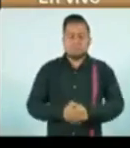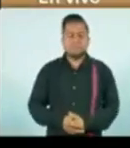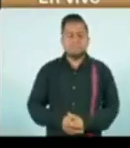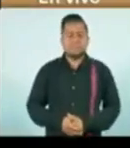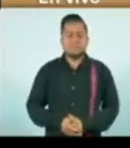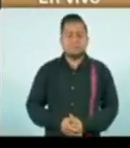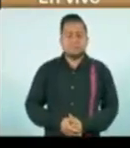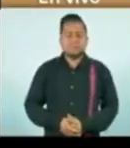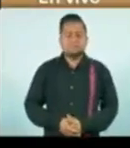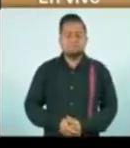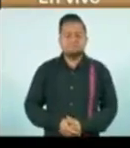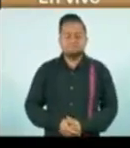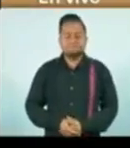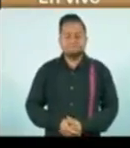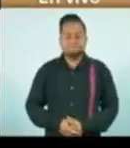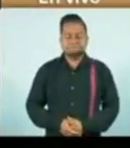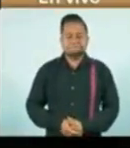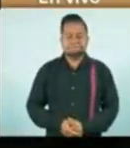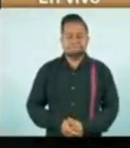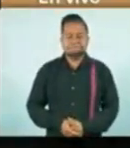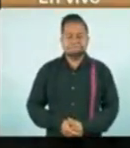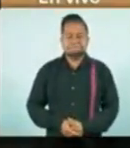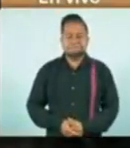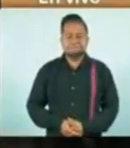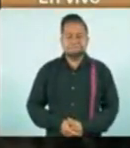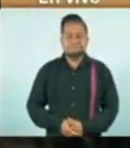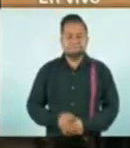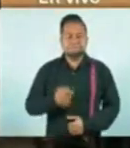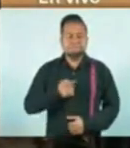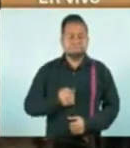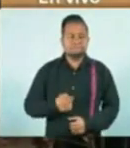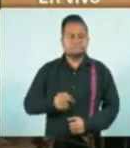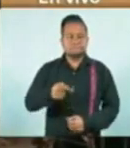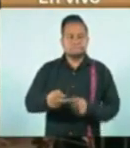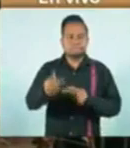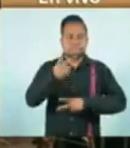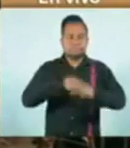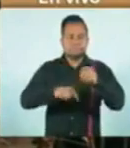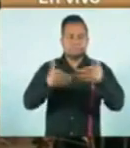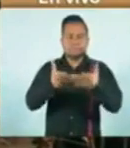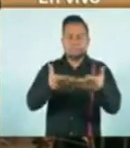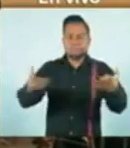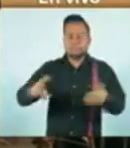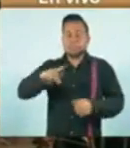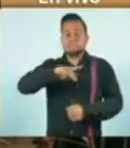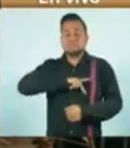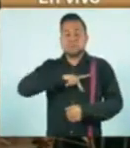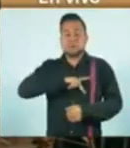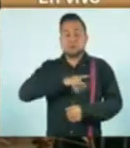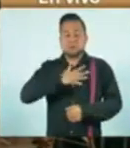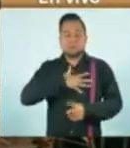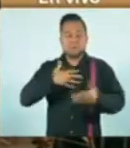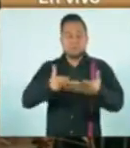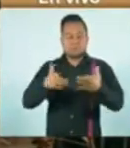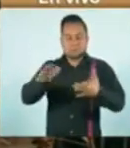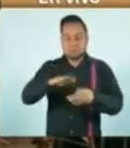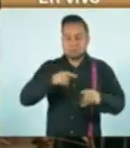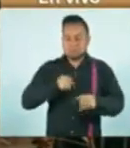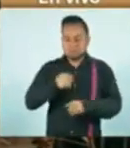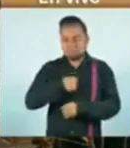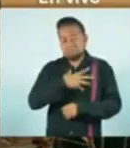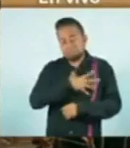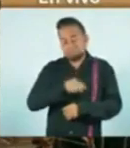fin vengo a conocer el lote que me corresponde, la tierra que le dejaré a mis